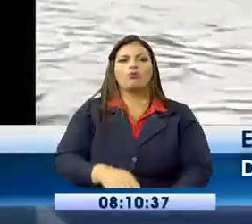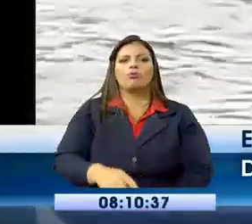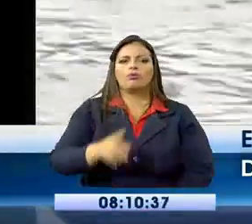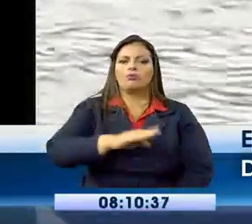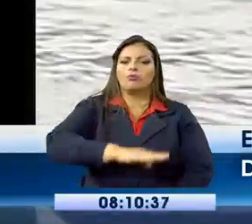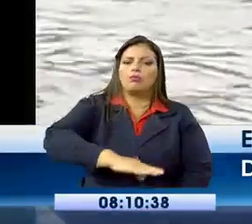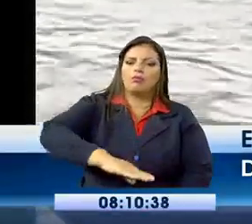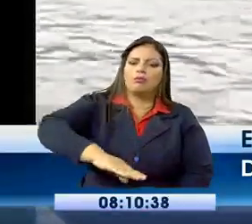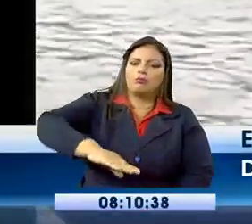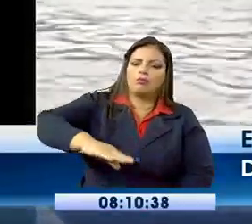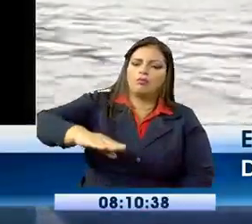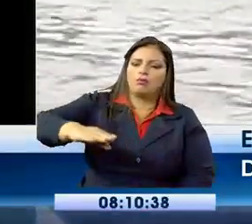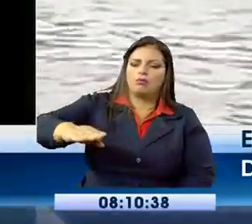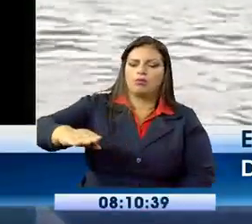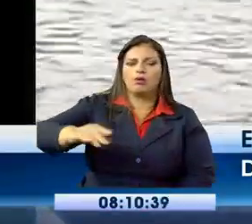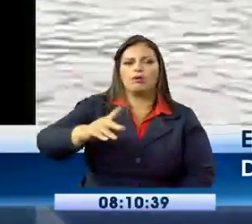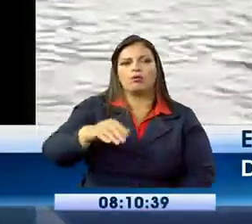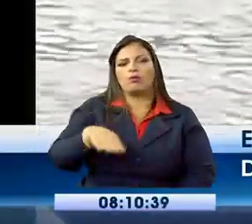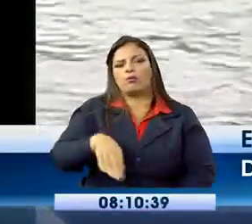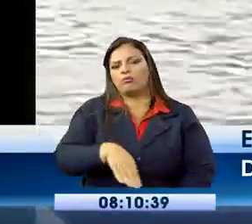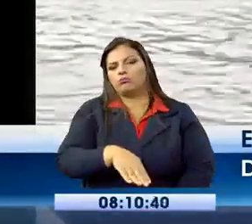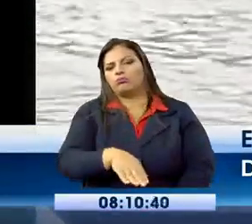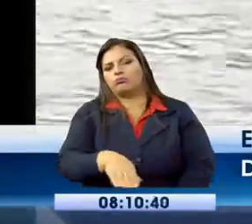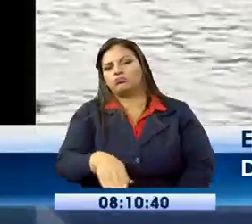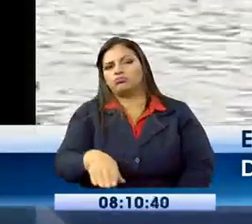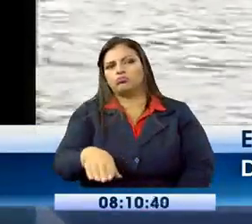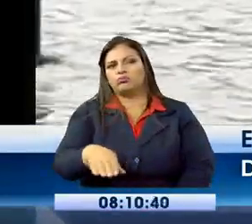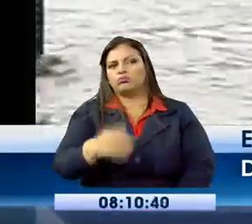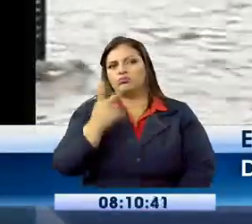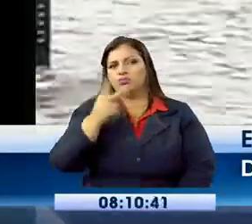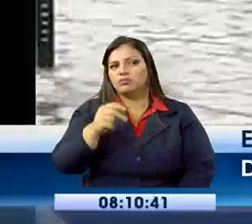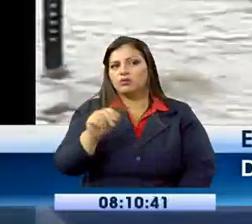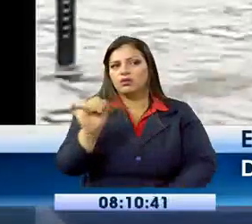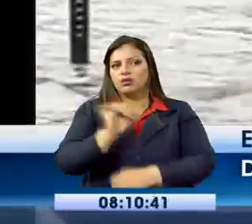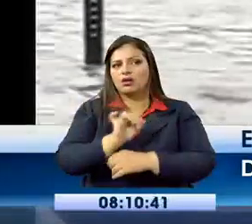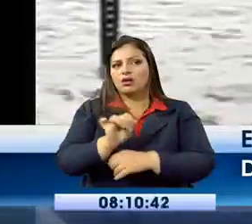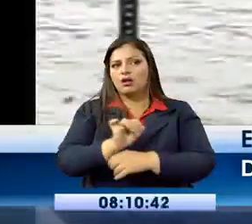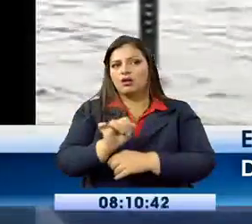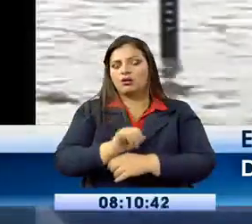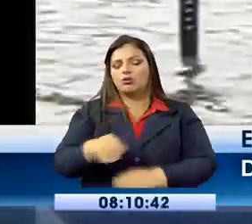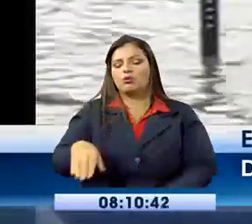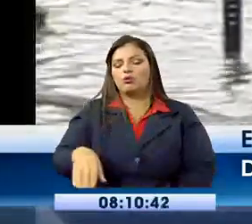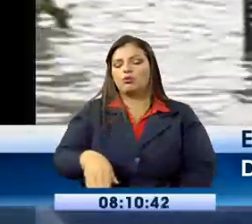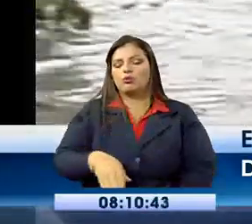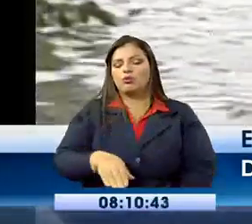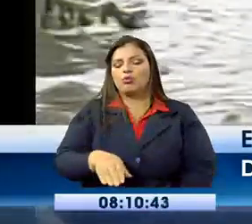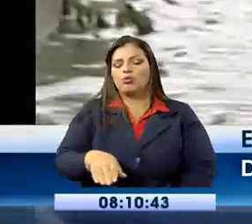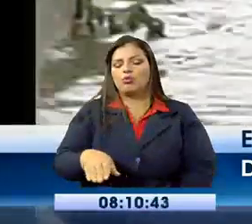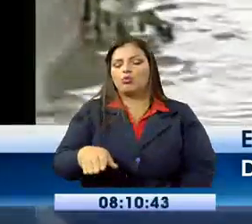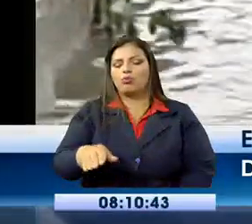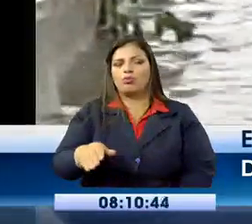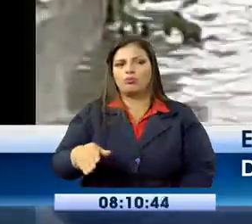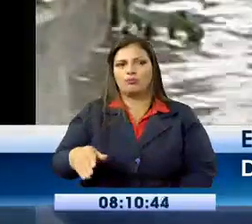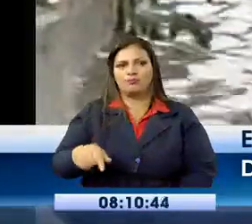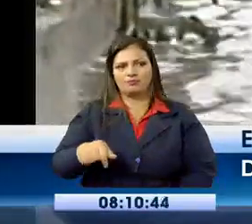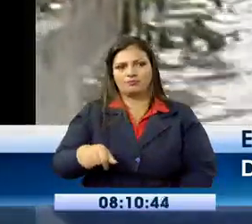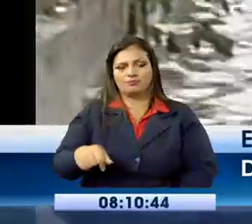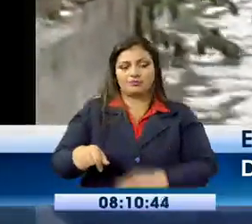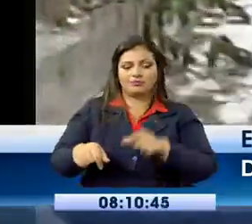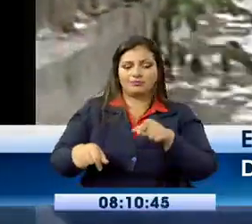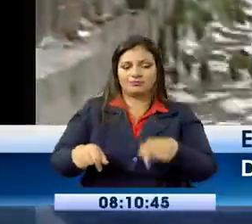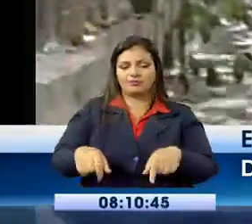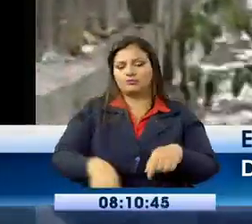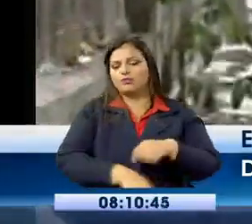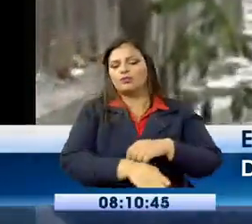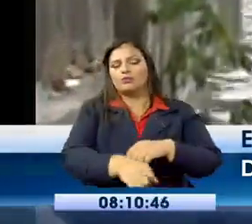allá los vehículos han tratado de orillarse más o menos al parterre, que es la parte un poquito más alta, para no